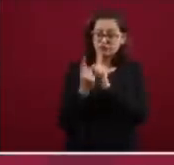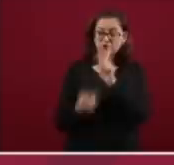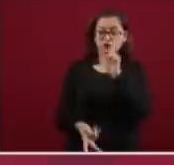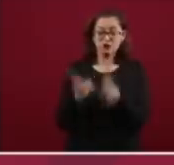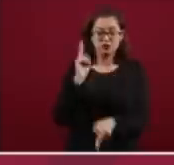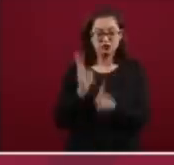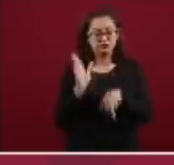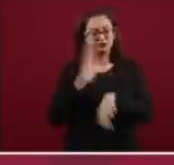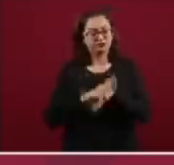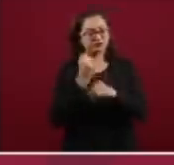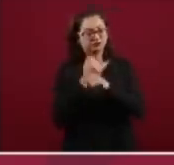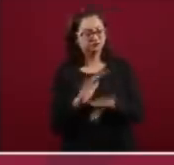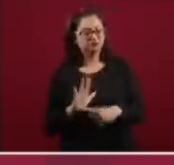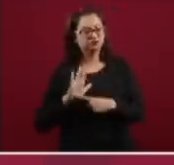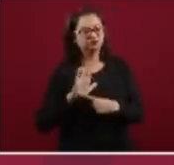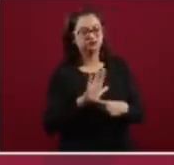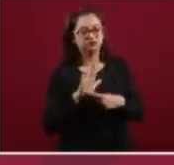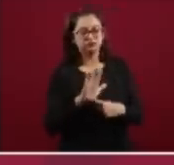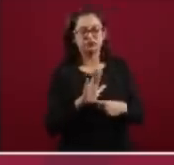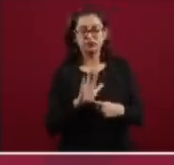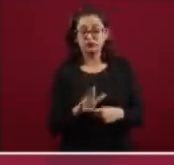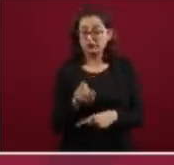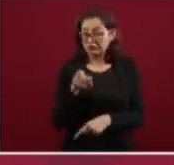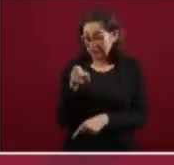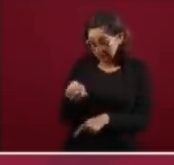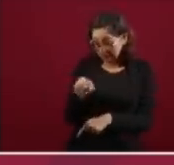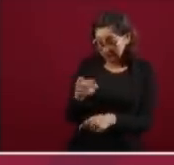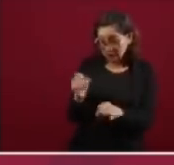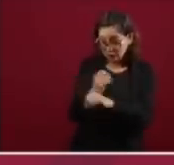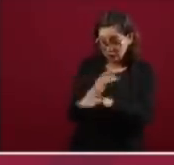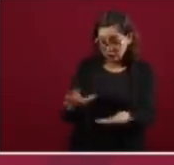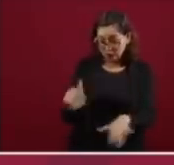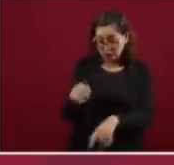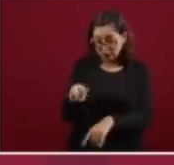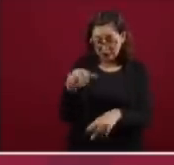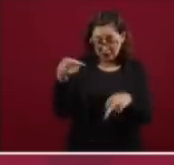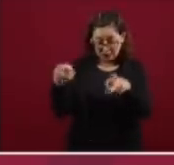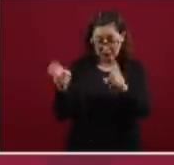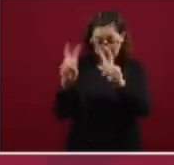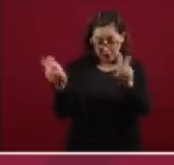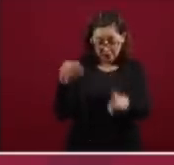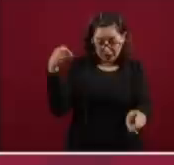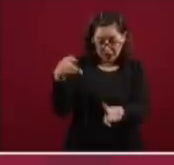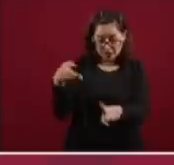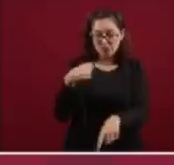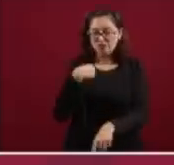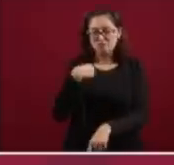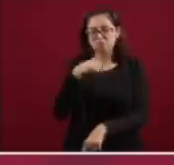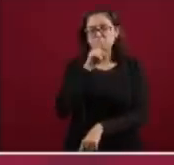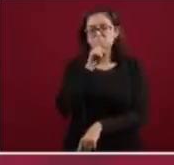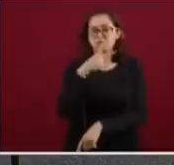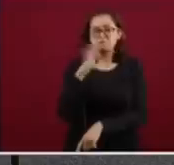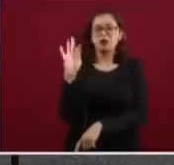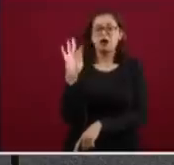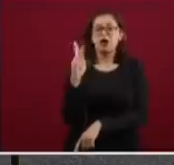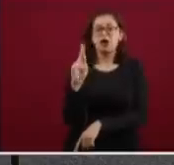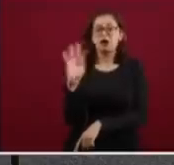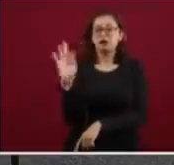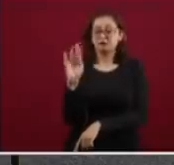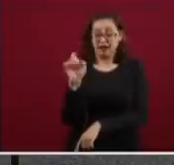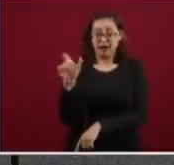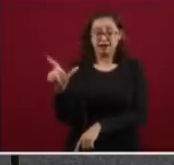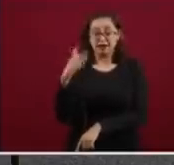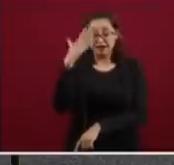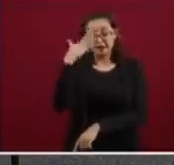para informarme no tengo información sobre esto en particular pero a lo mejor él si tiene